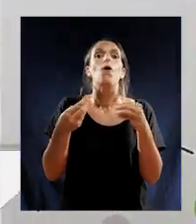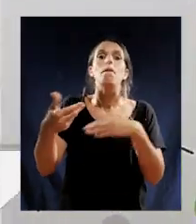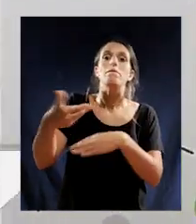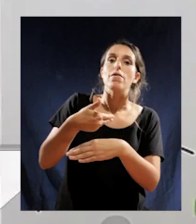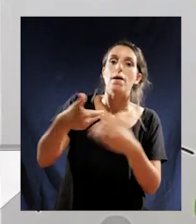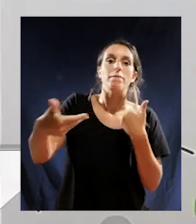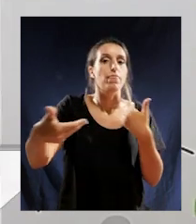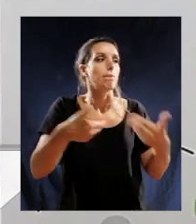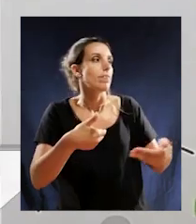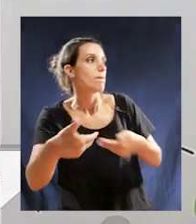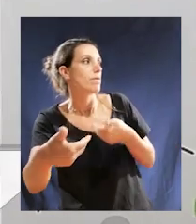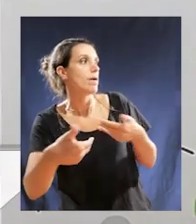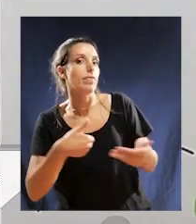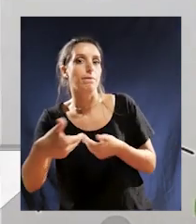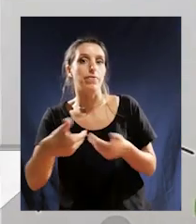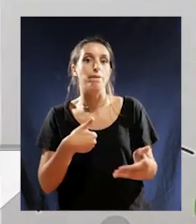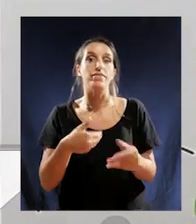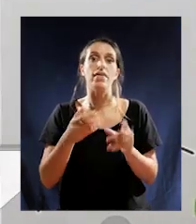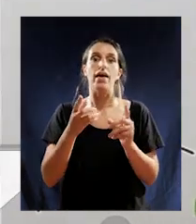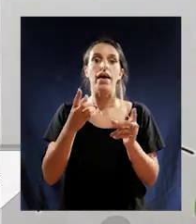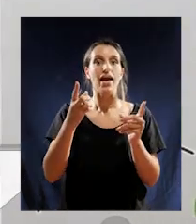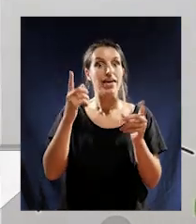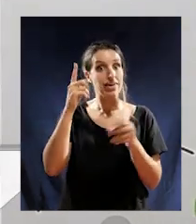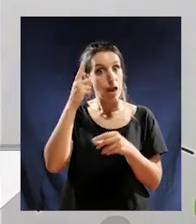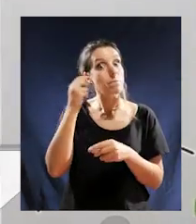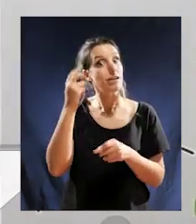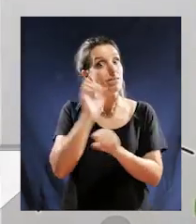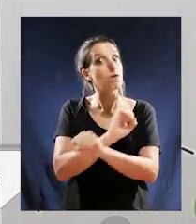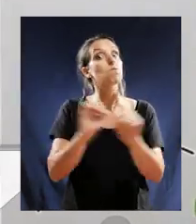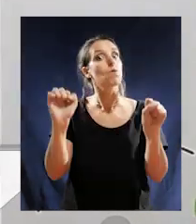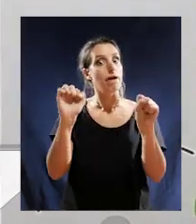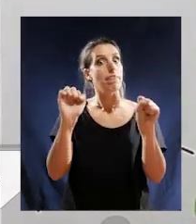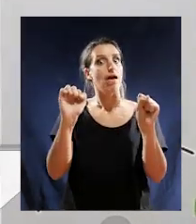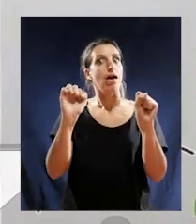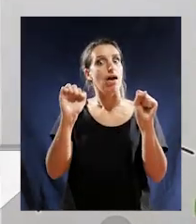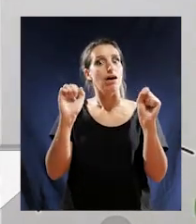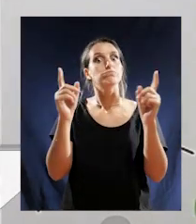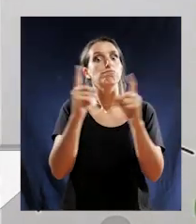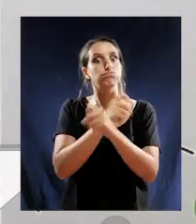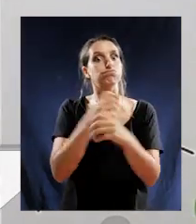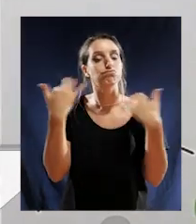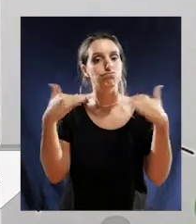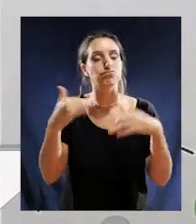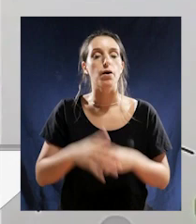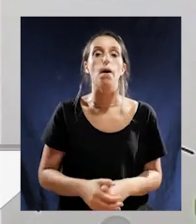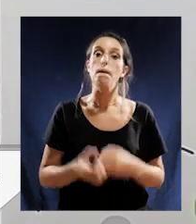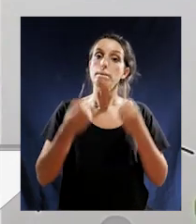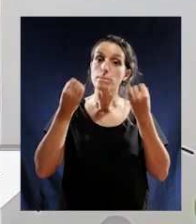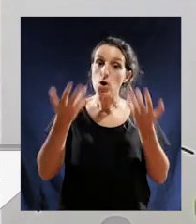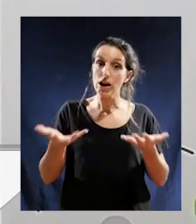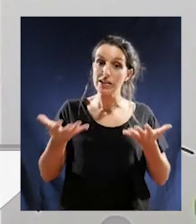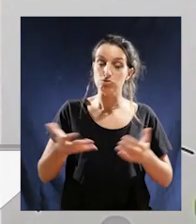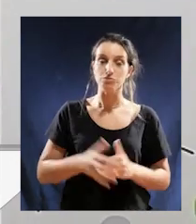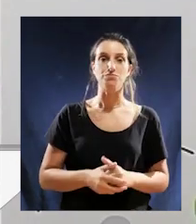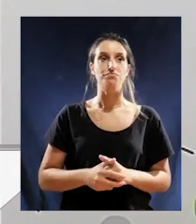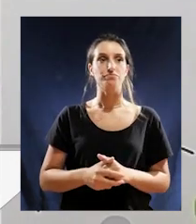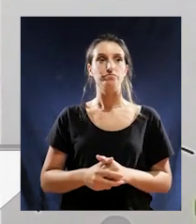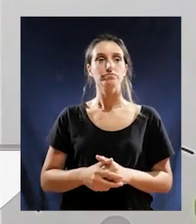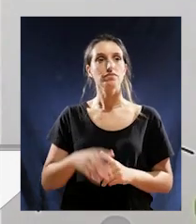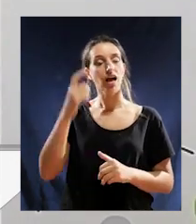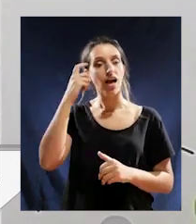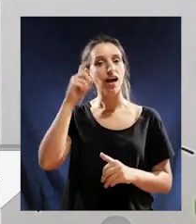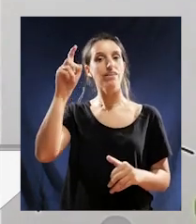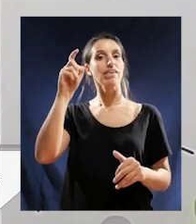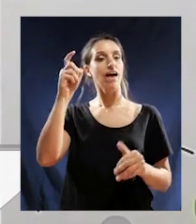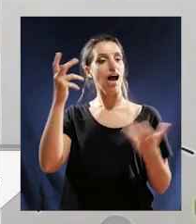una cuestión vinculada a las demandas múltiples y la experiencia puede ser realmente agobiante por